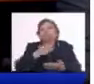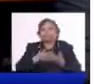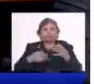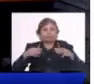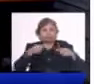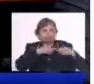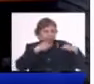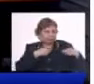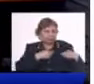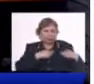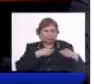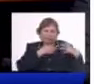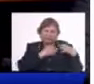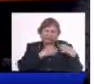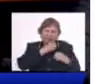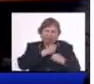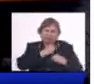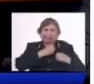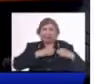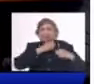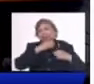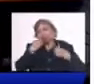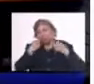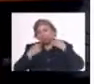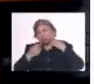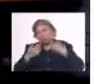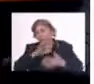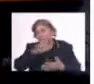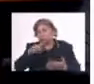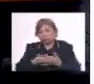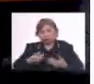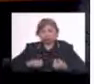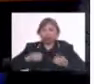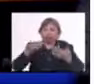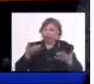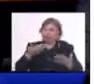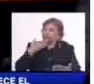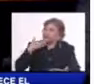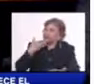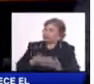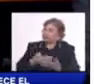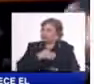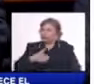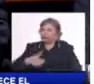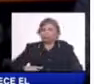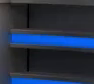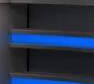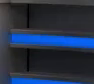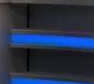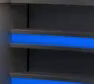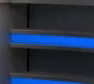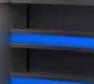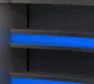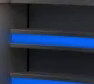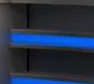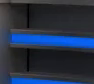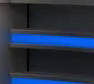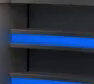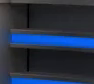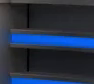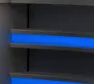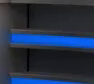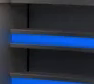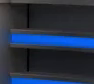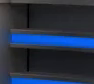el corazón henchido de emoción por todo lo que hemos dado por nuestra patria. Gracias, señor presidente. Hemos escuchado